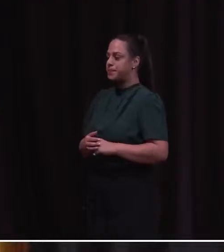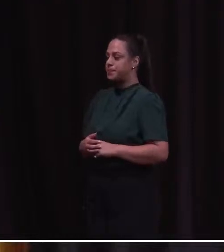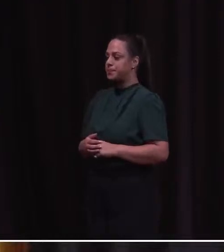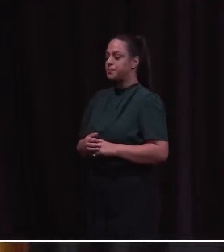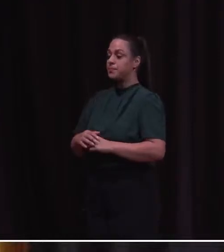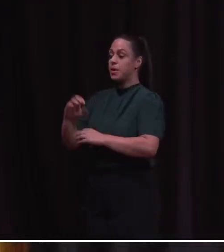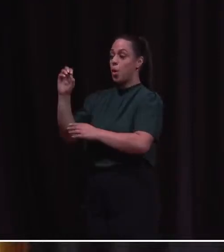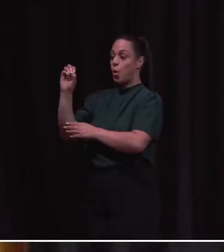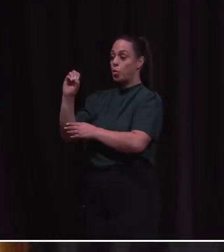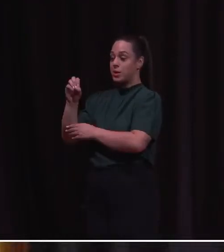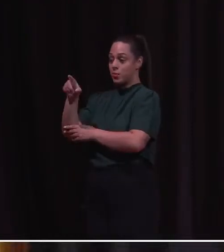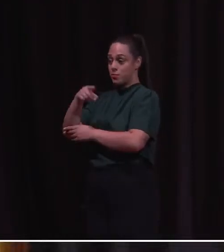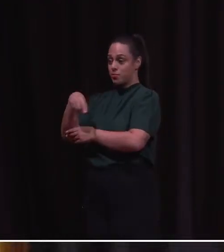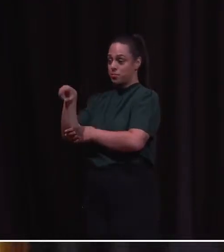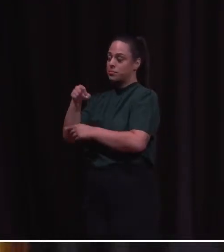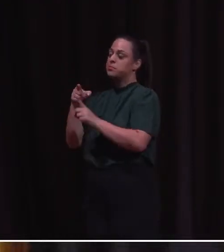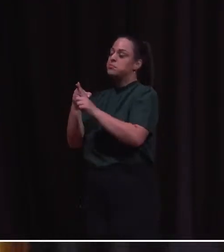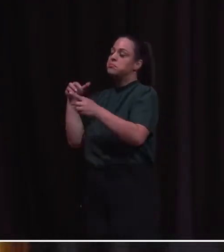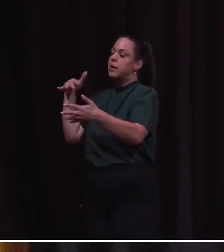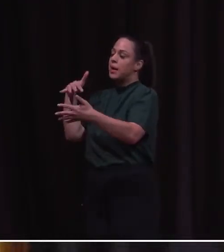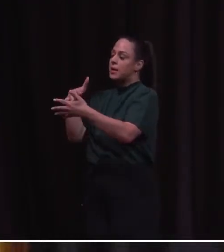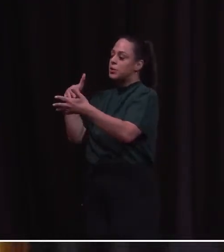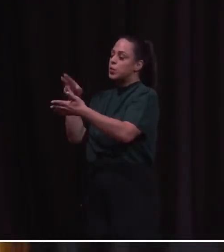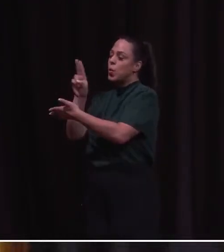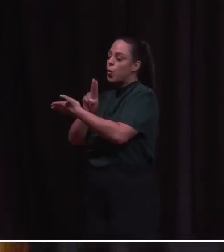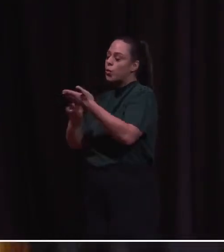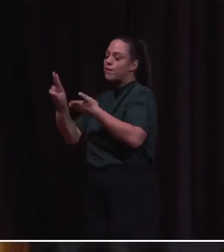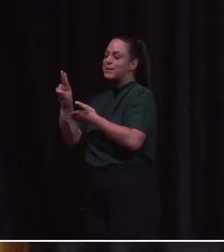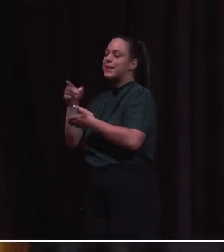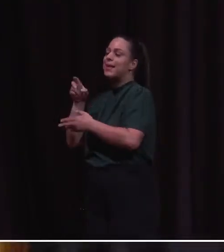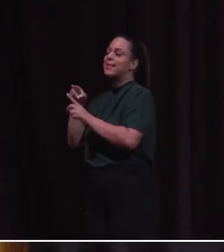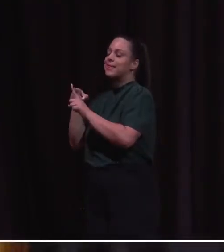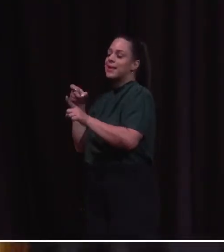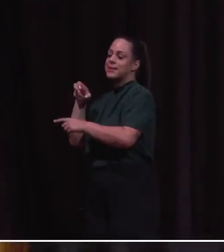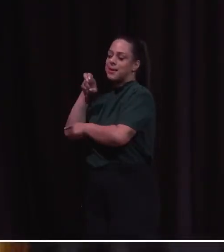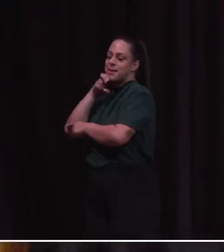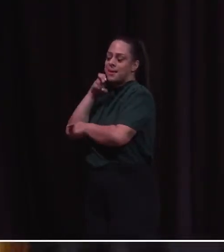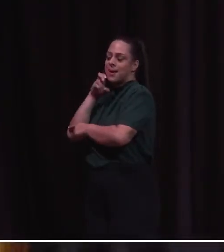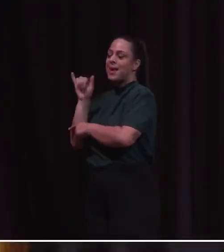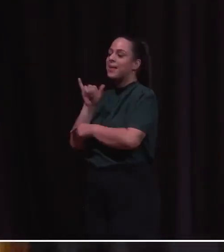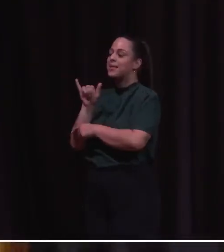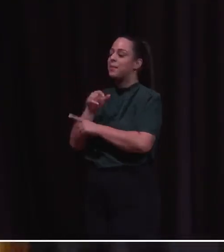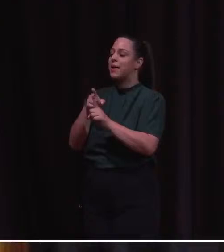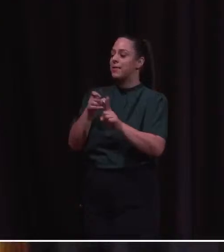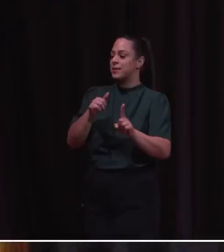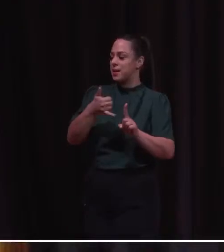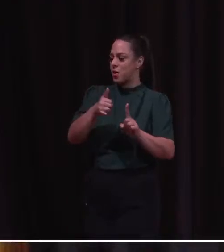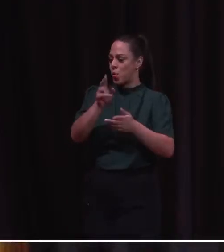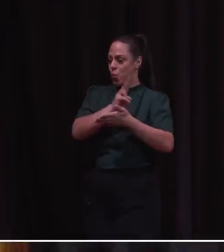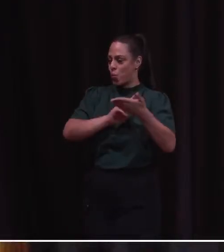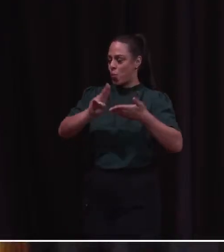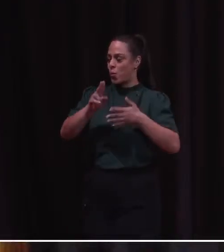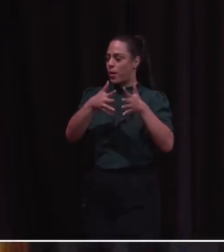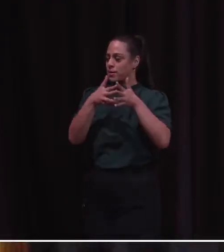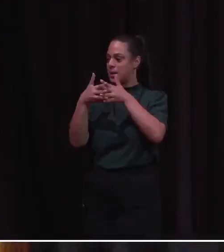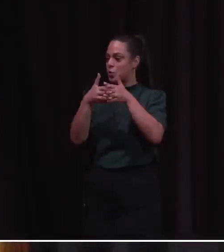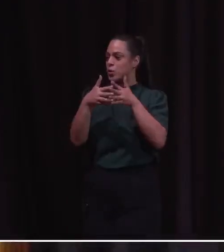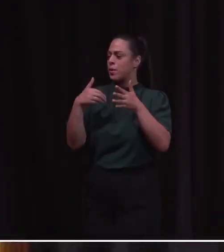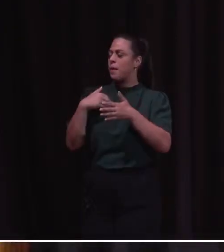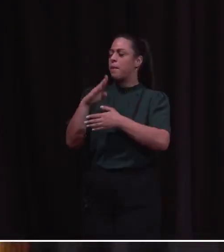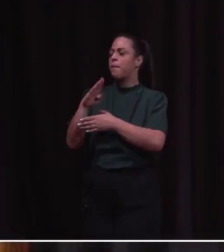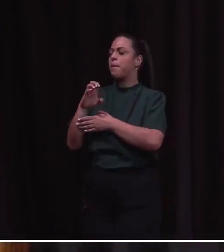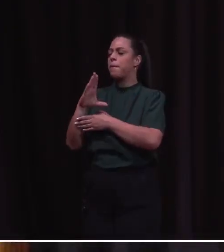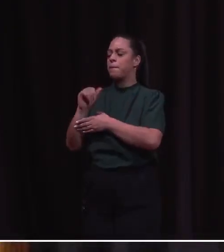Oyèrónkẹ se formó en la Universidad de Ibadan, Nigeria, y en la Universidad de California de Berkeley. Ha obtenido diversas becas de